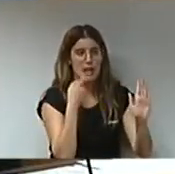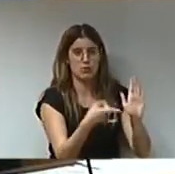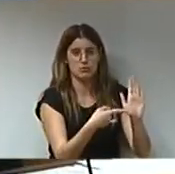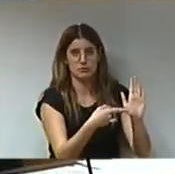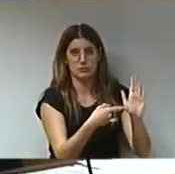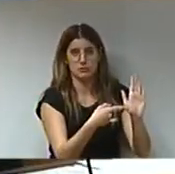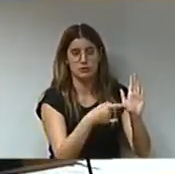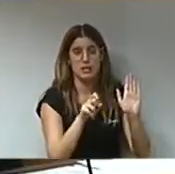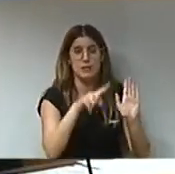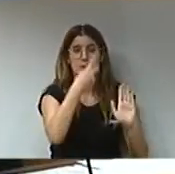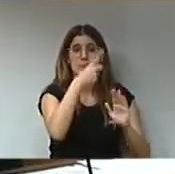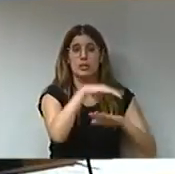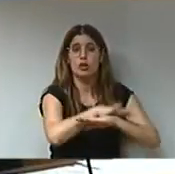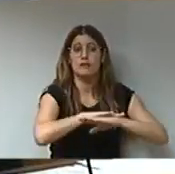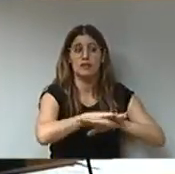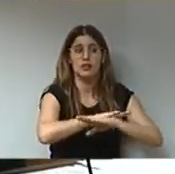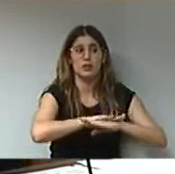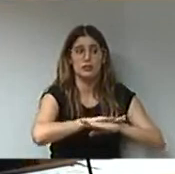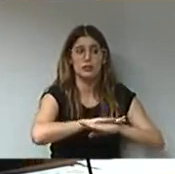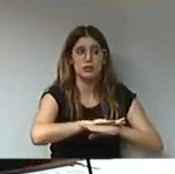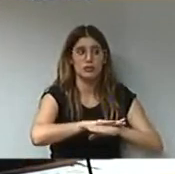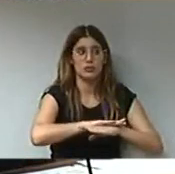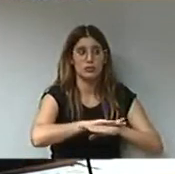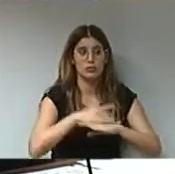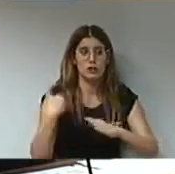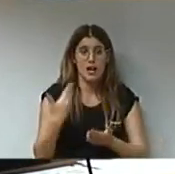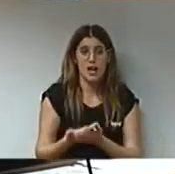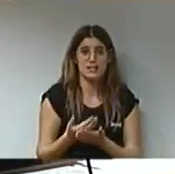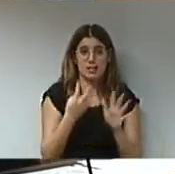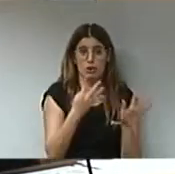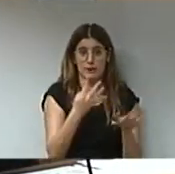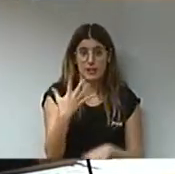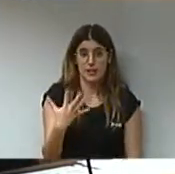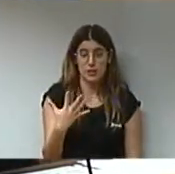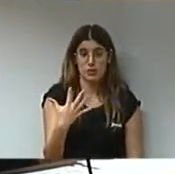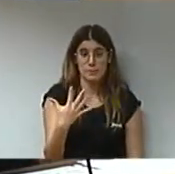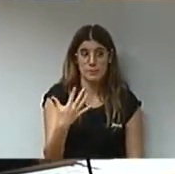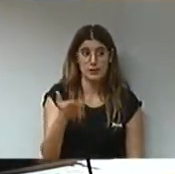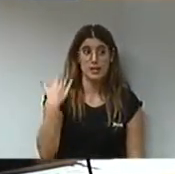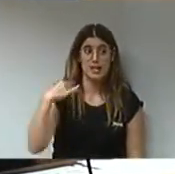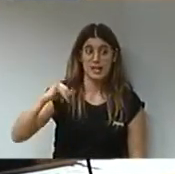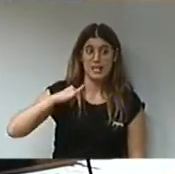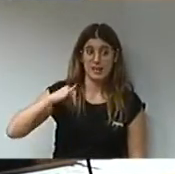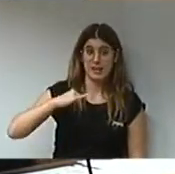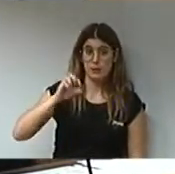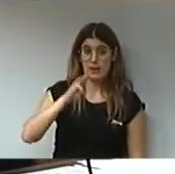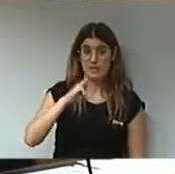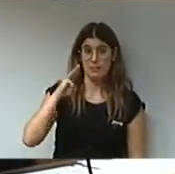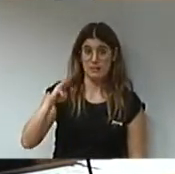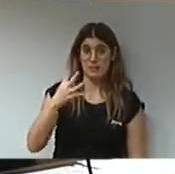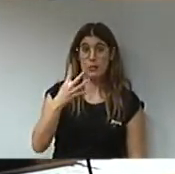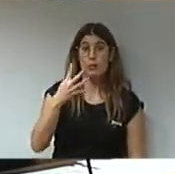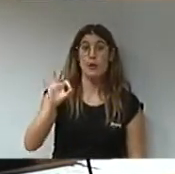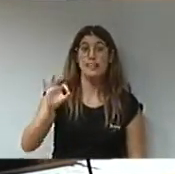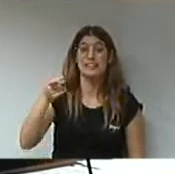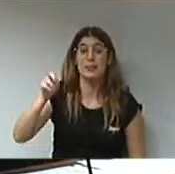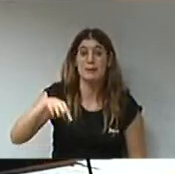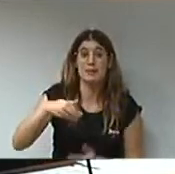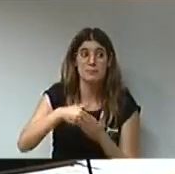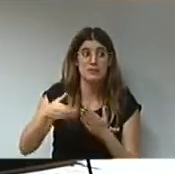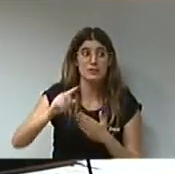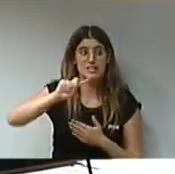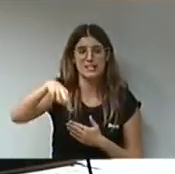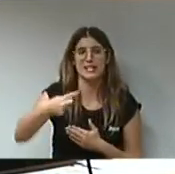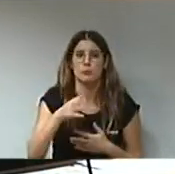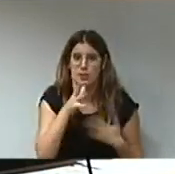del primer gobierno hasta el 95, la deuda de ustedes más de 40.000 millones y después 12.000. Esta